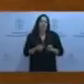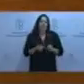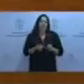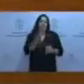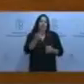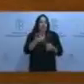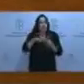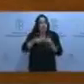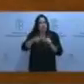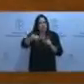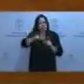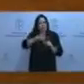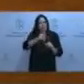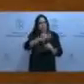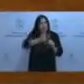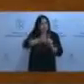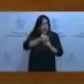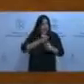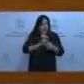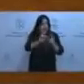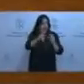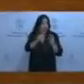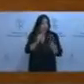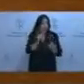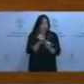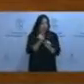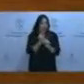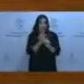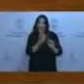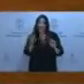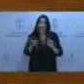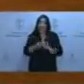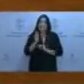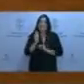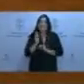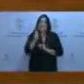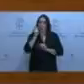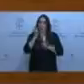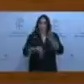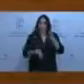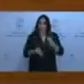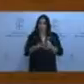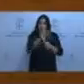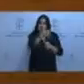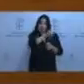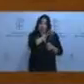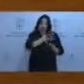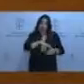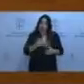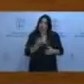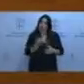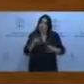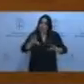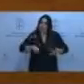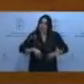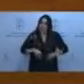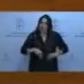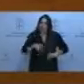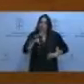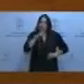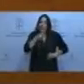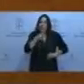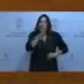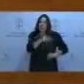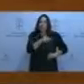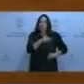han conseguido en cuanto a derechos laborales ha sido mediante sentencias judiciales que ustedes no han tenido más remedio que aplicar porque se niega a convocar